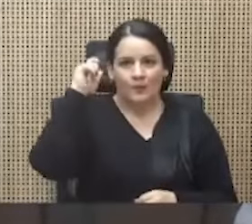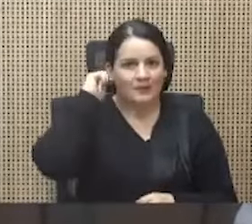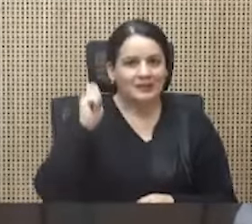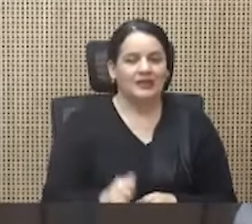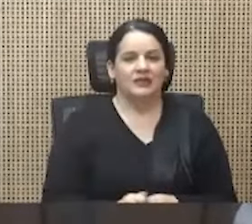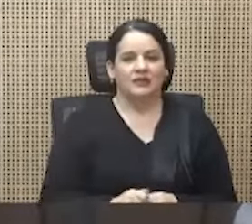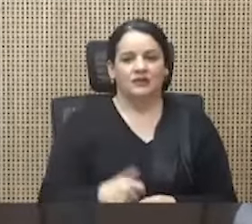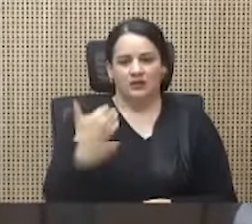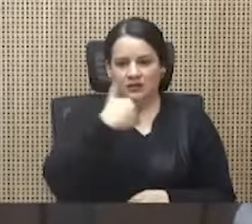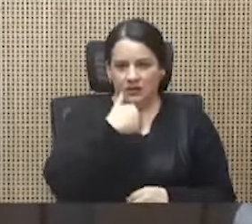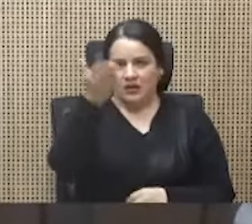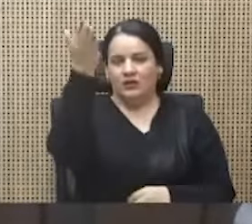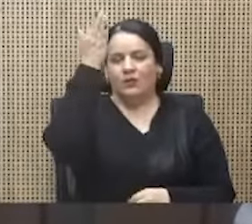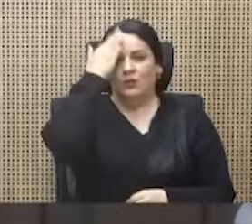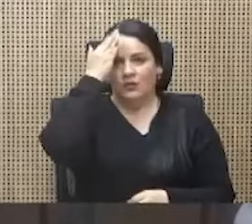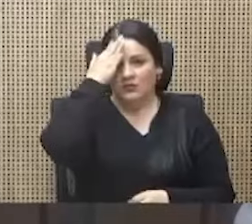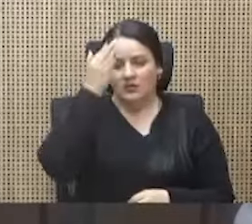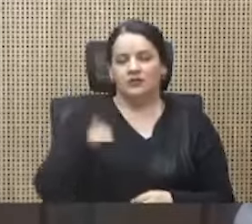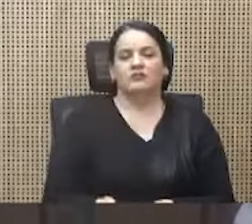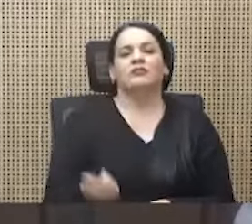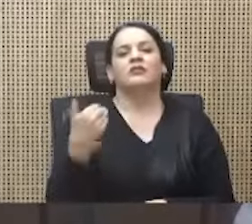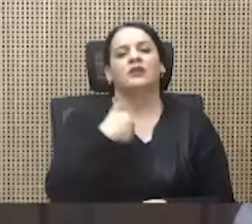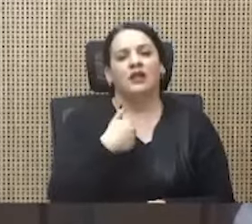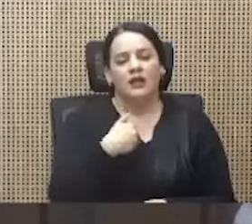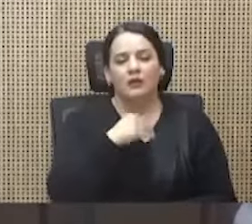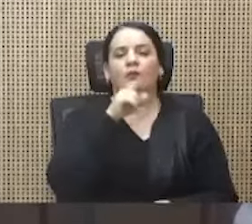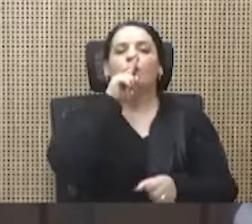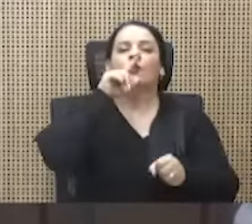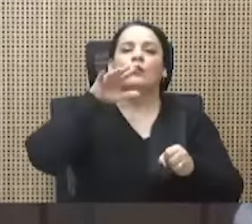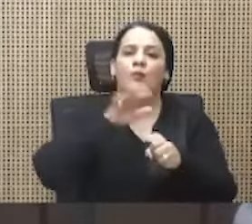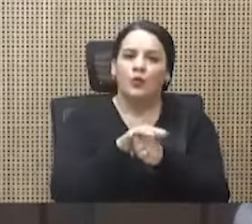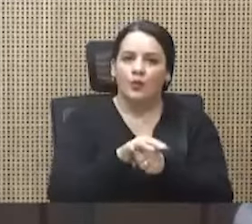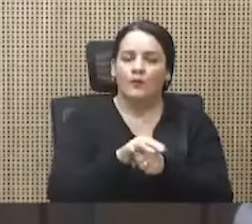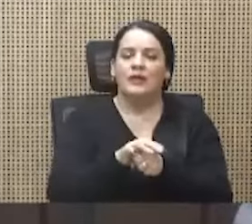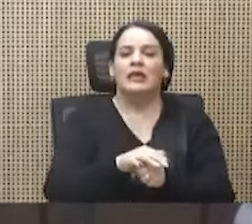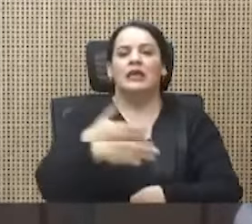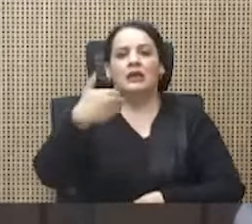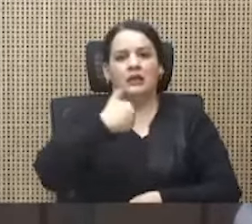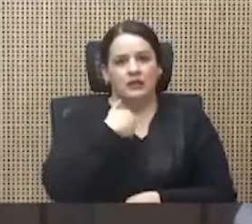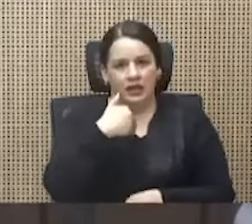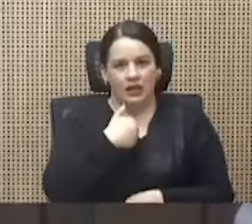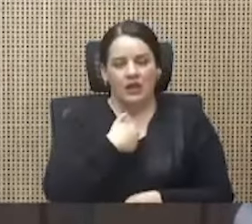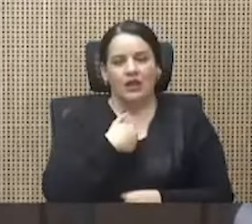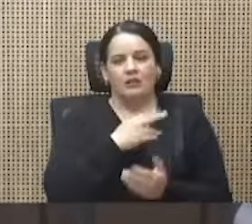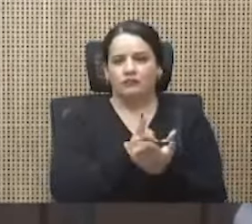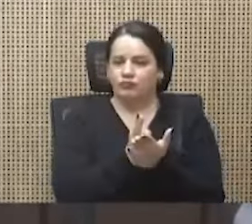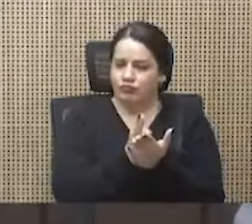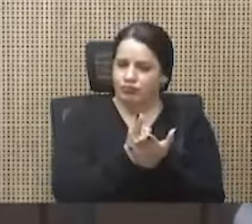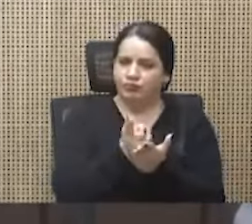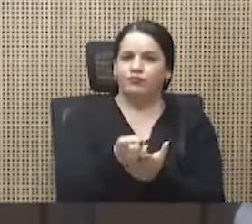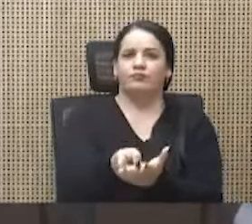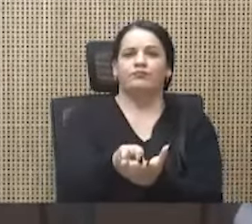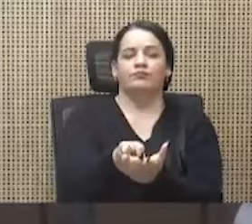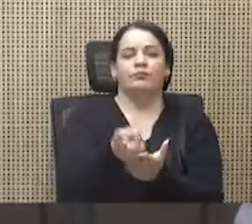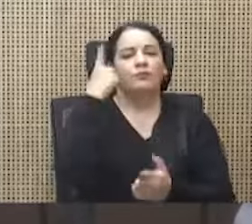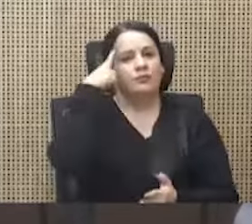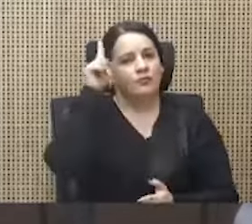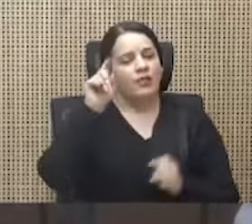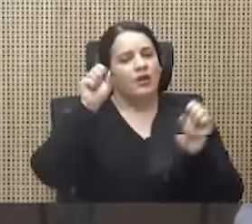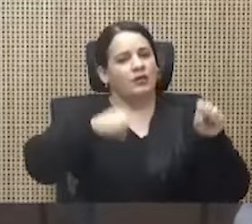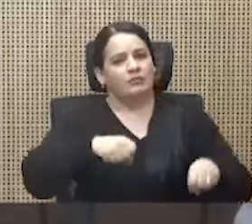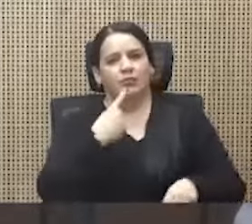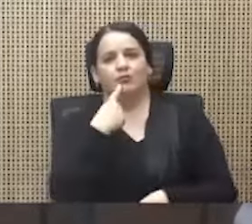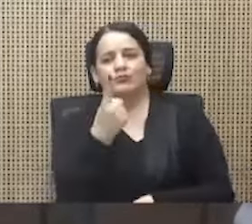tengamos conciencia, tengamos compromiso y tengamos honestidad para